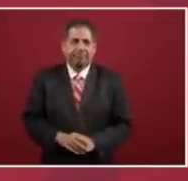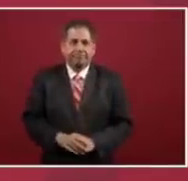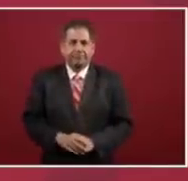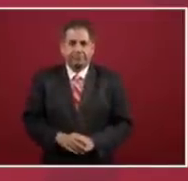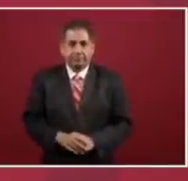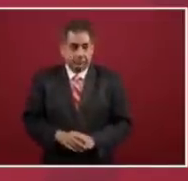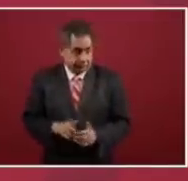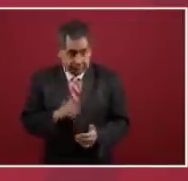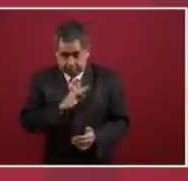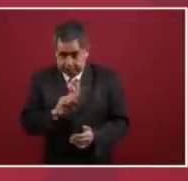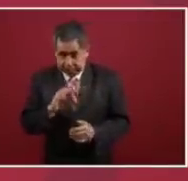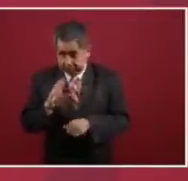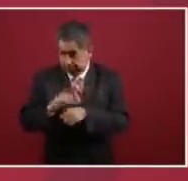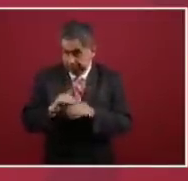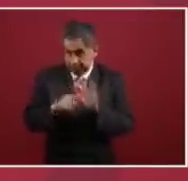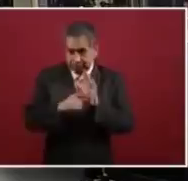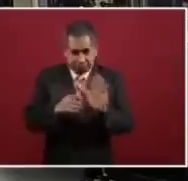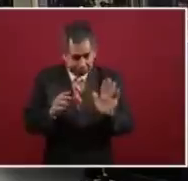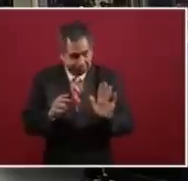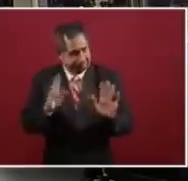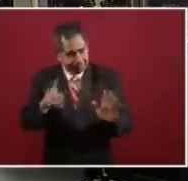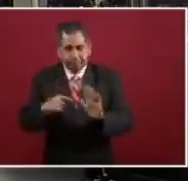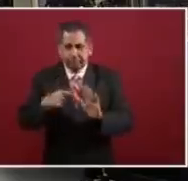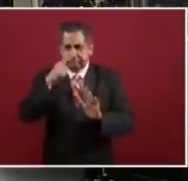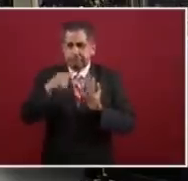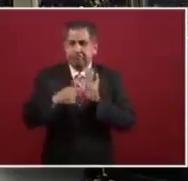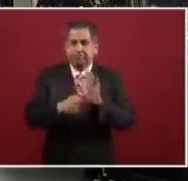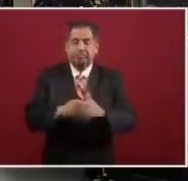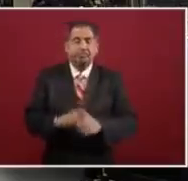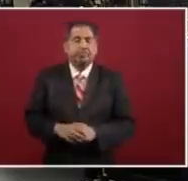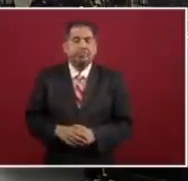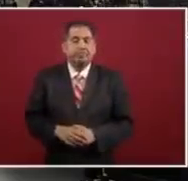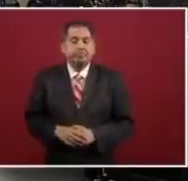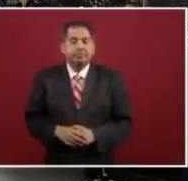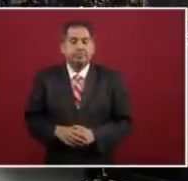¿Se vale? Bueno,